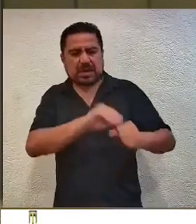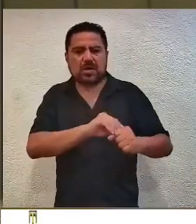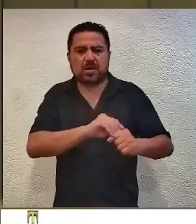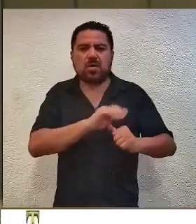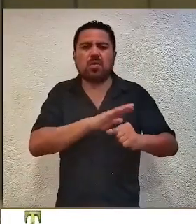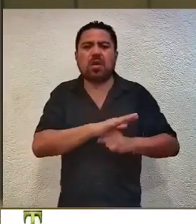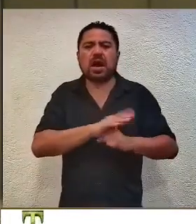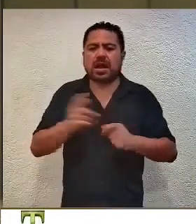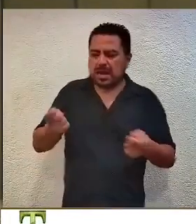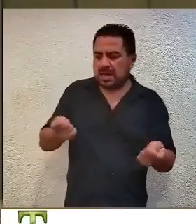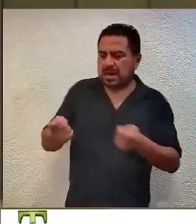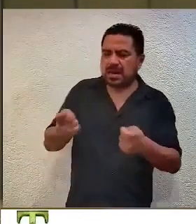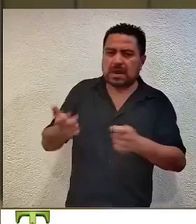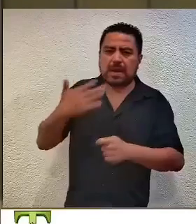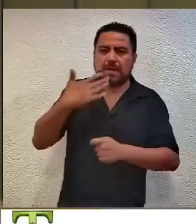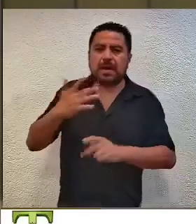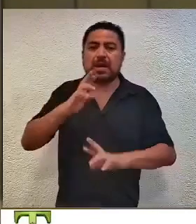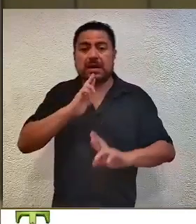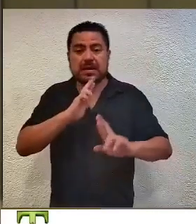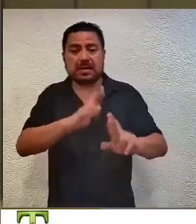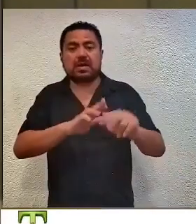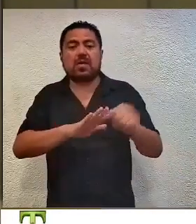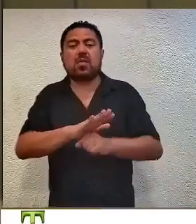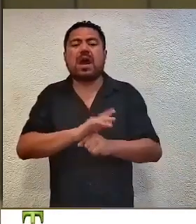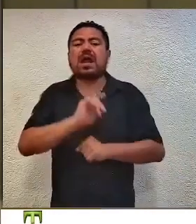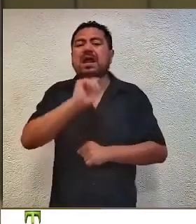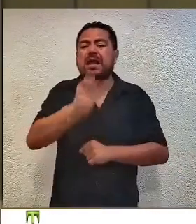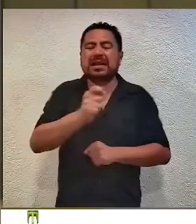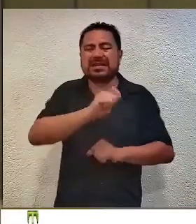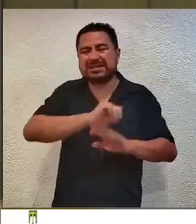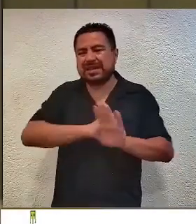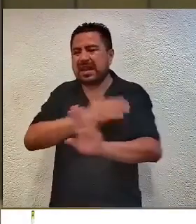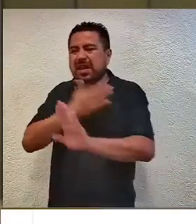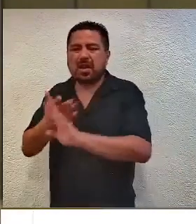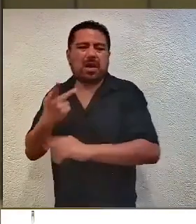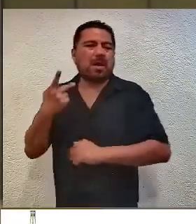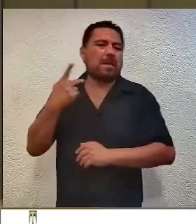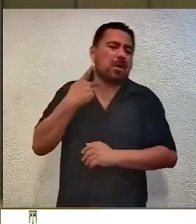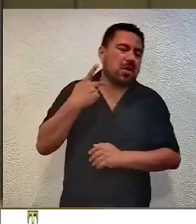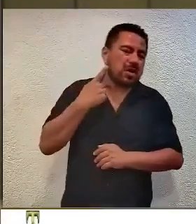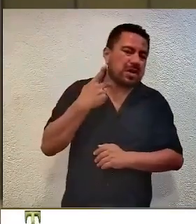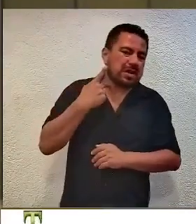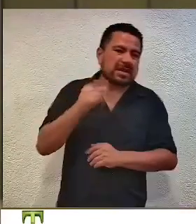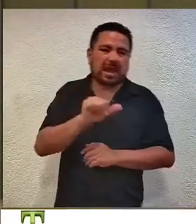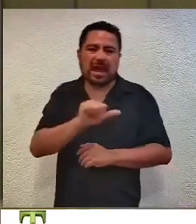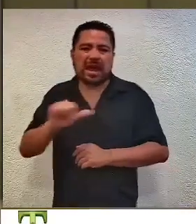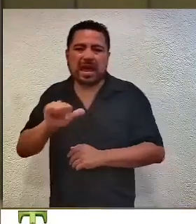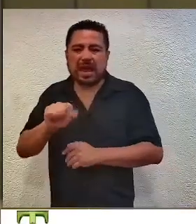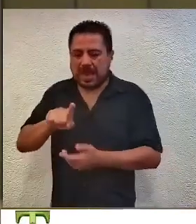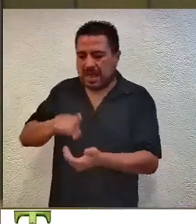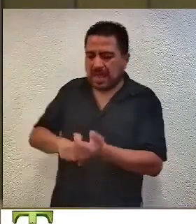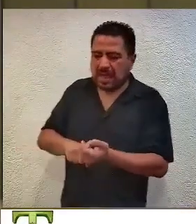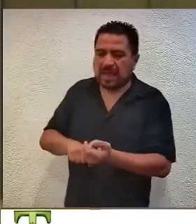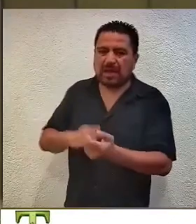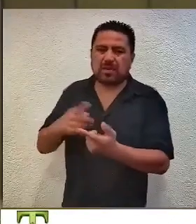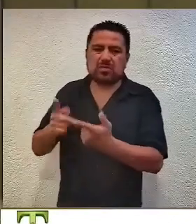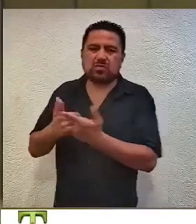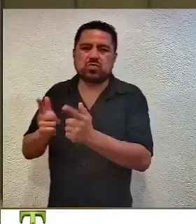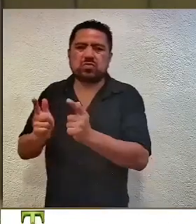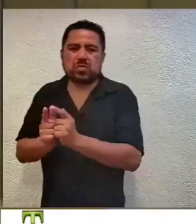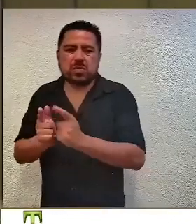de regular y resolver las cuestiones de violencia política al interior de los